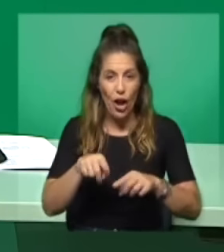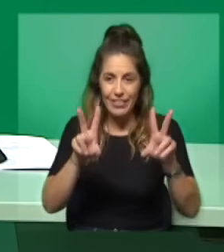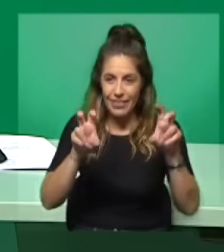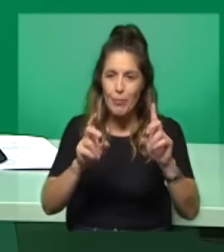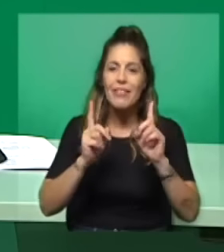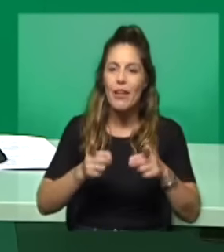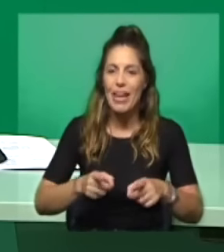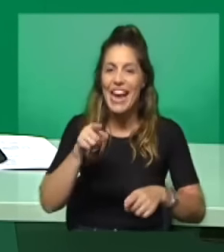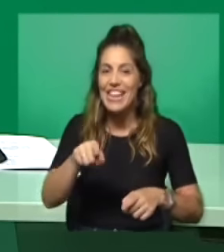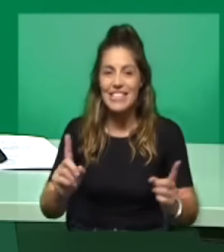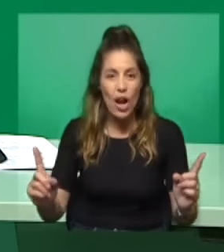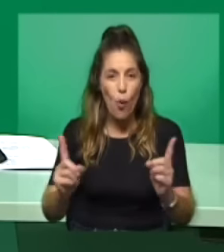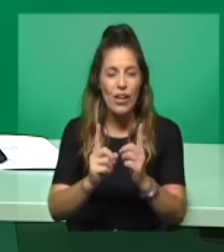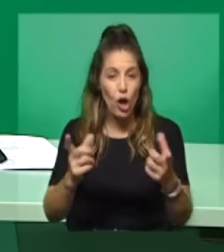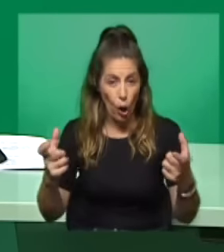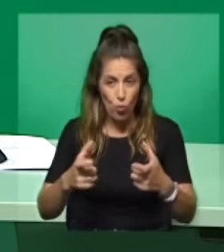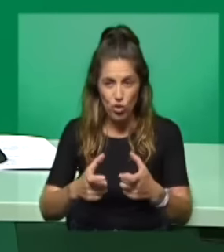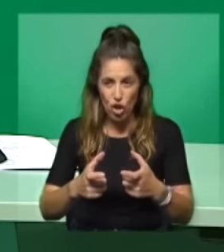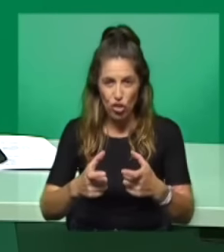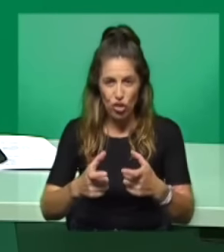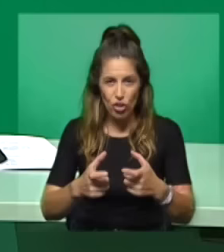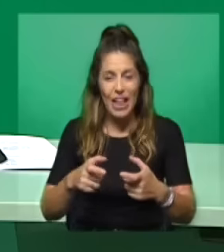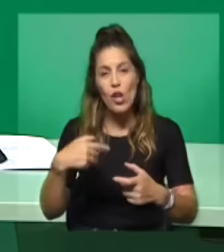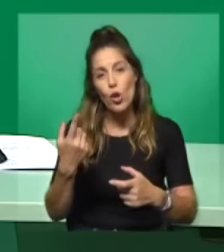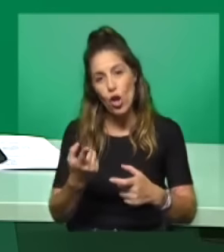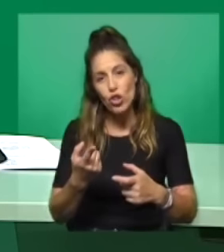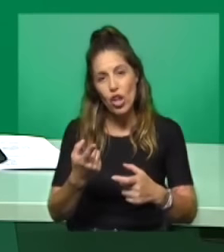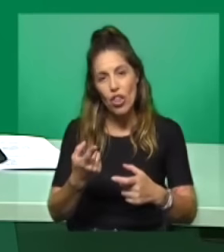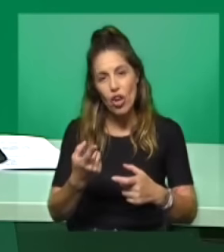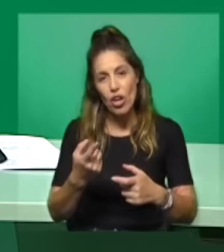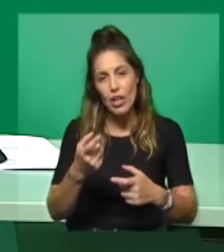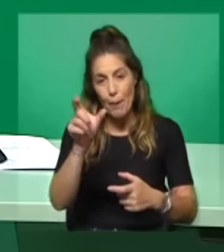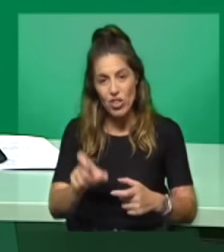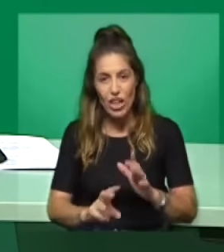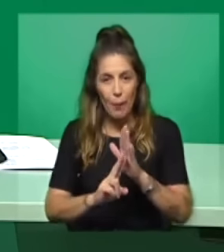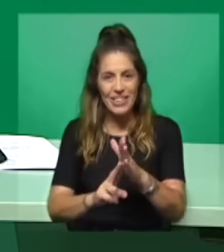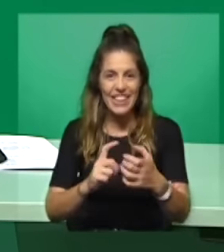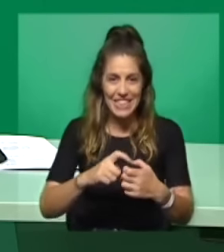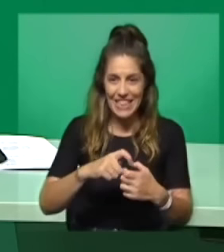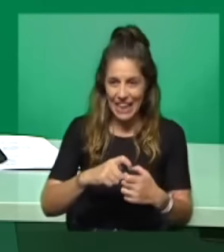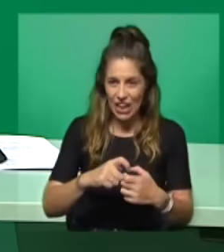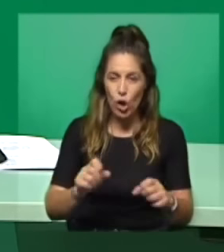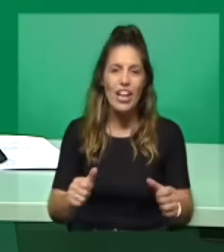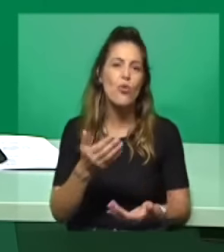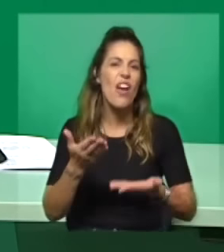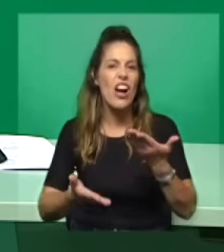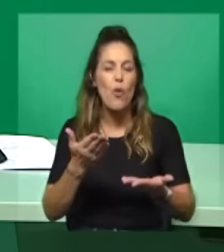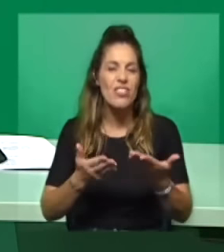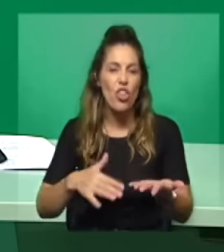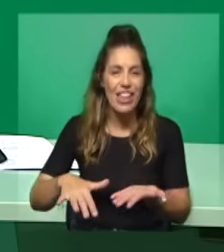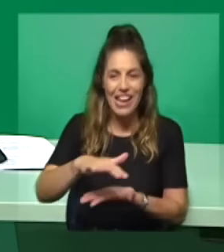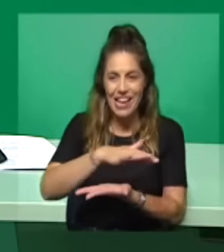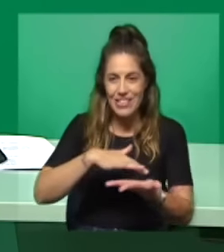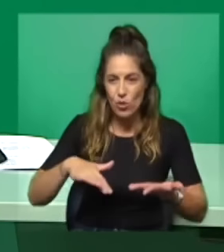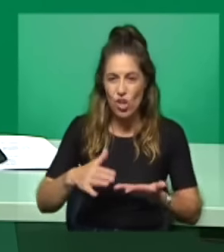justamente en ese encuentro tuvo del otro lado a Claudio viera que es del sindicato de la empresa que hizo una evaluación crítica de la situación por la que